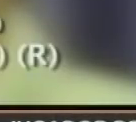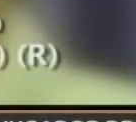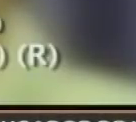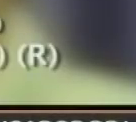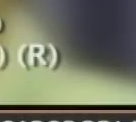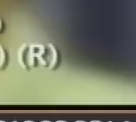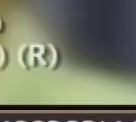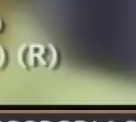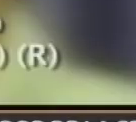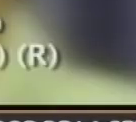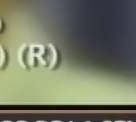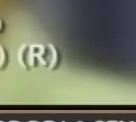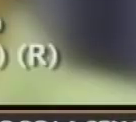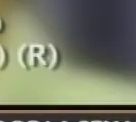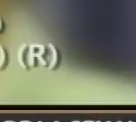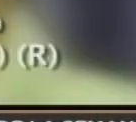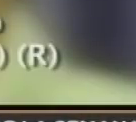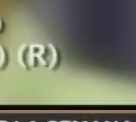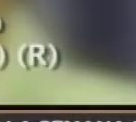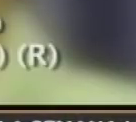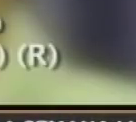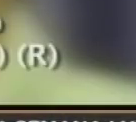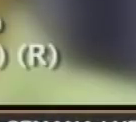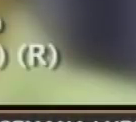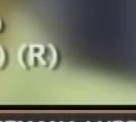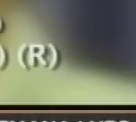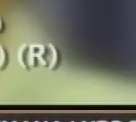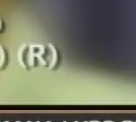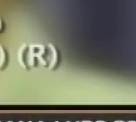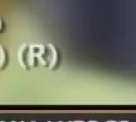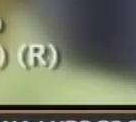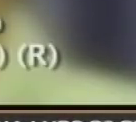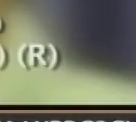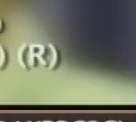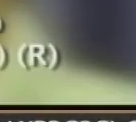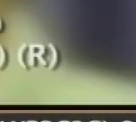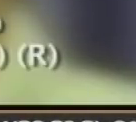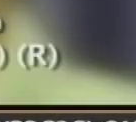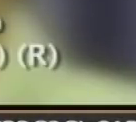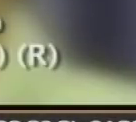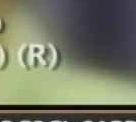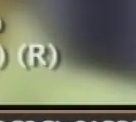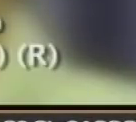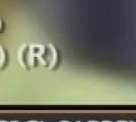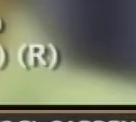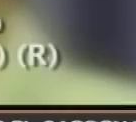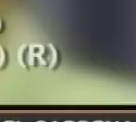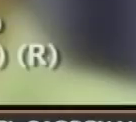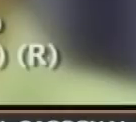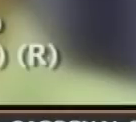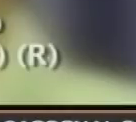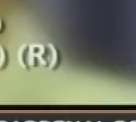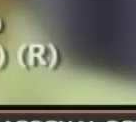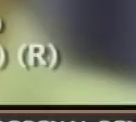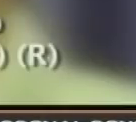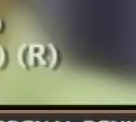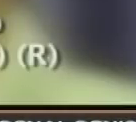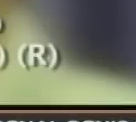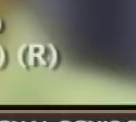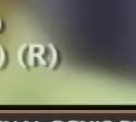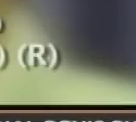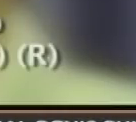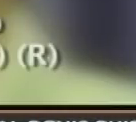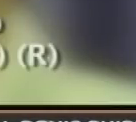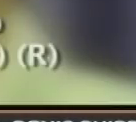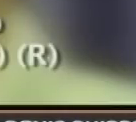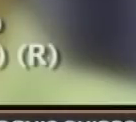personas que están contigo allí lo que vayan a hacer. Y bueno, la invasión, bueno, ellos hablan de 60, 90 días. O sea, bueno, Ilio,